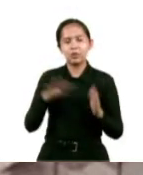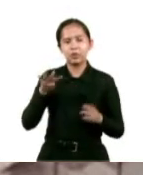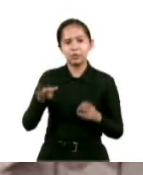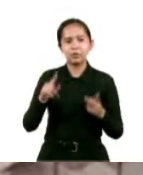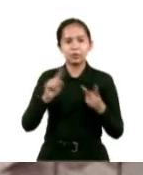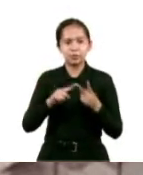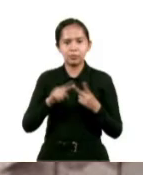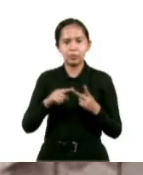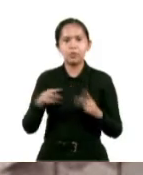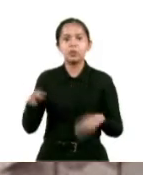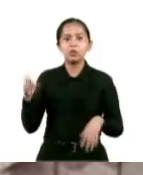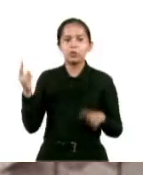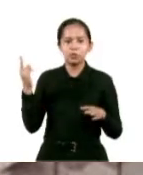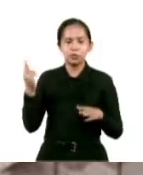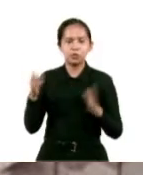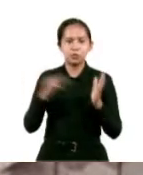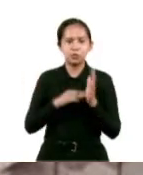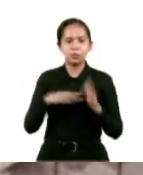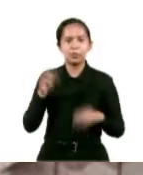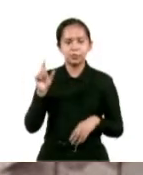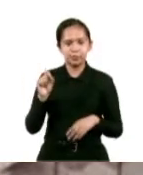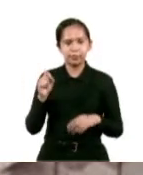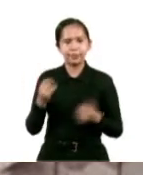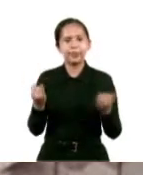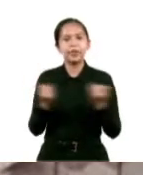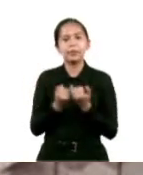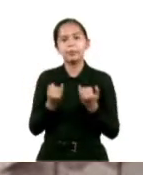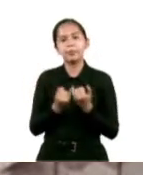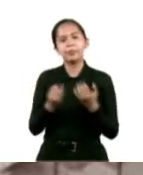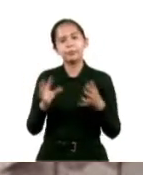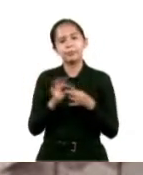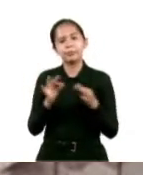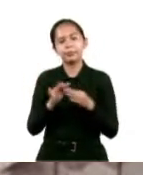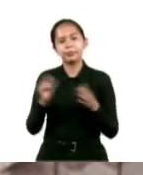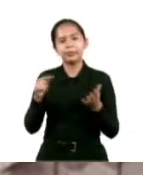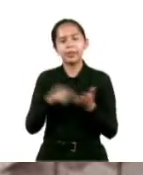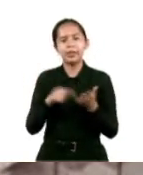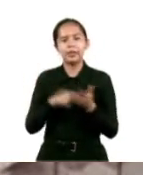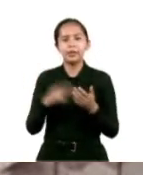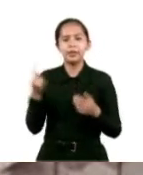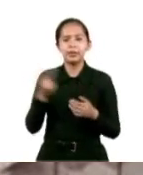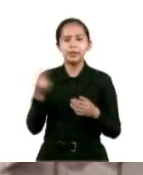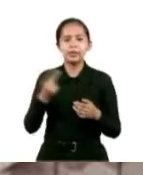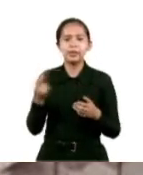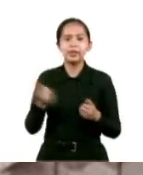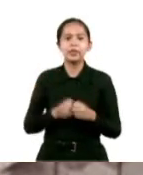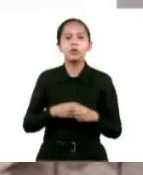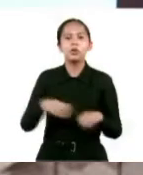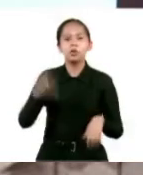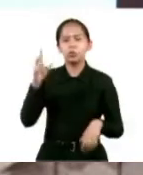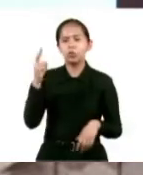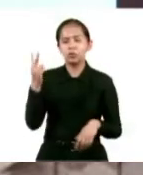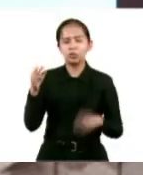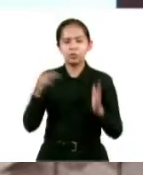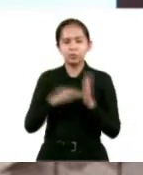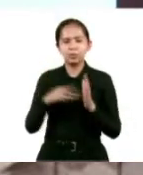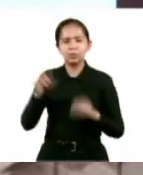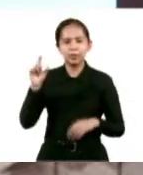Adelante. Y había ya también un contrato para la inspección de 2021.